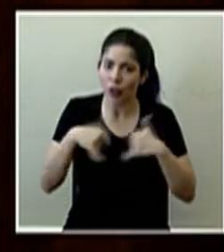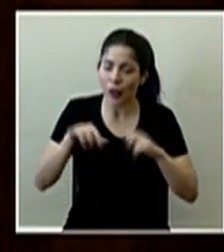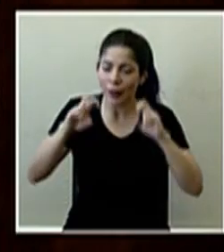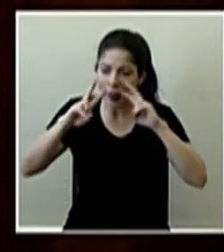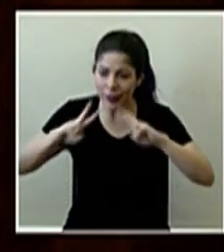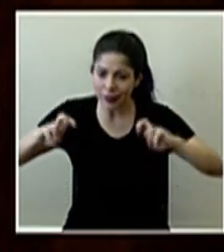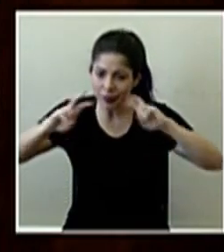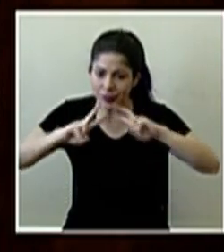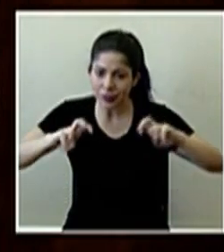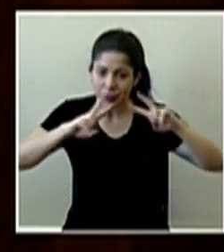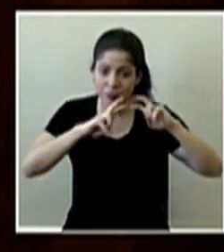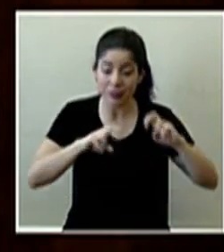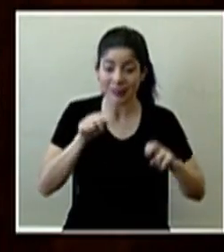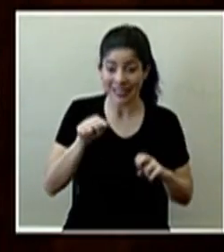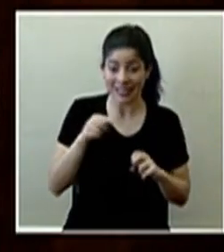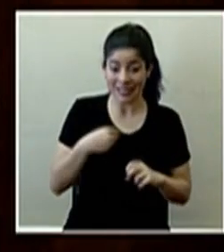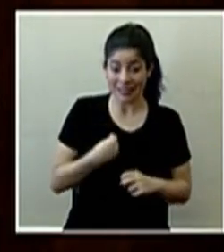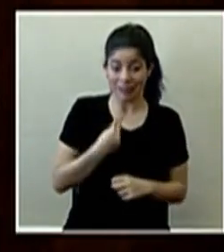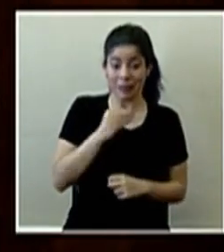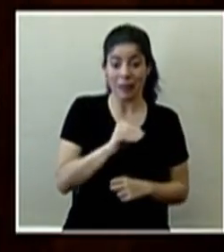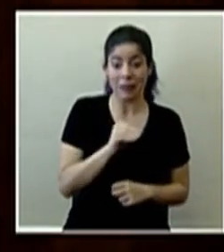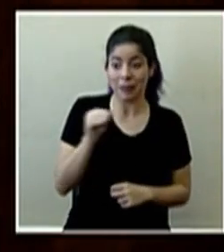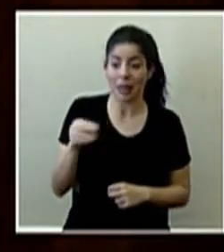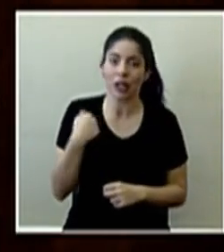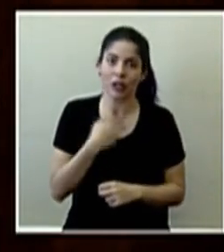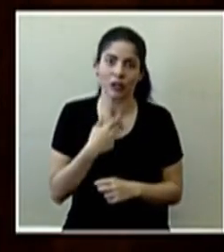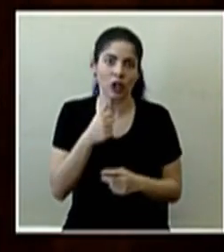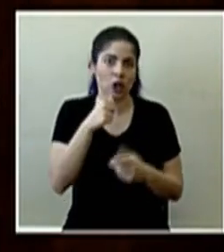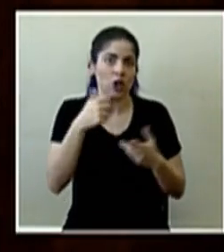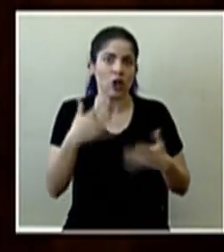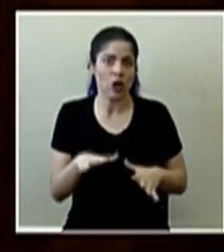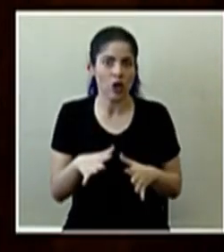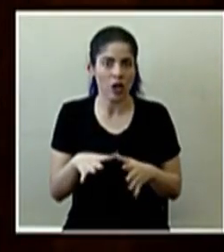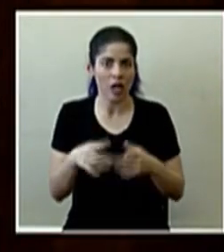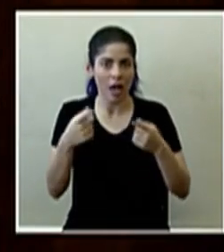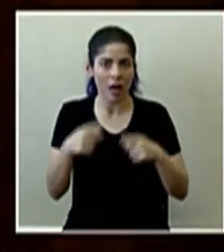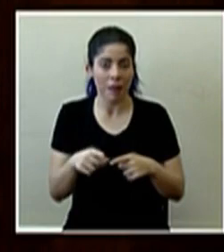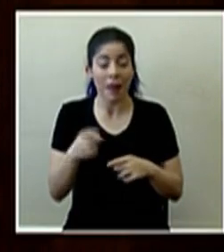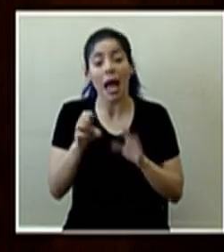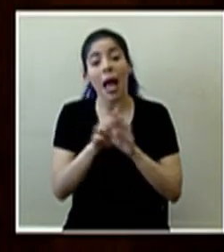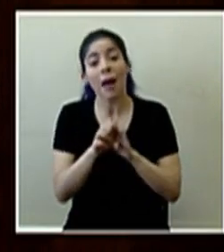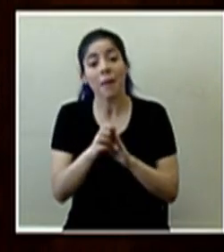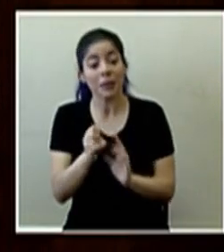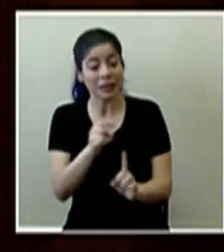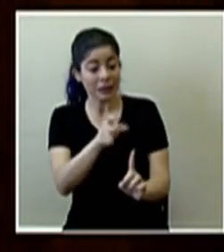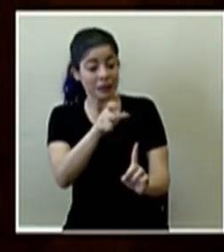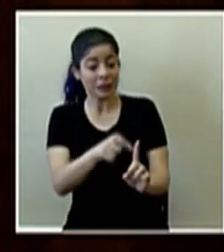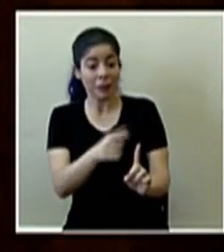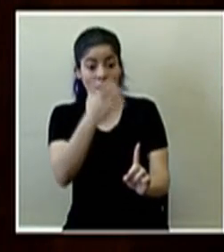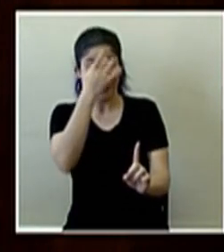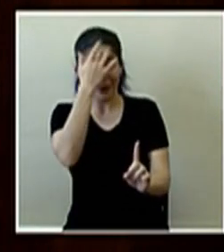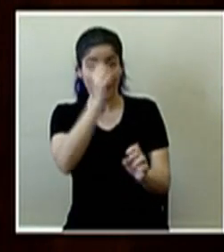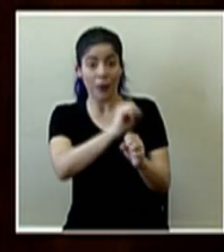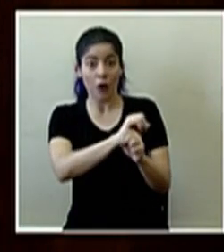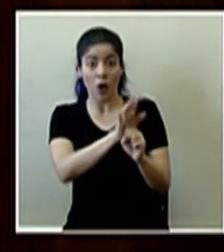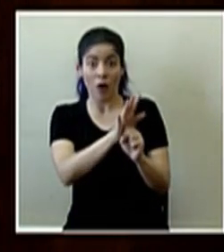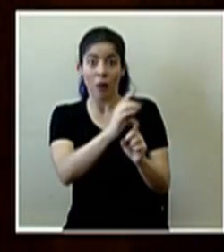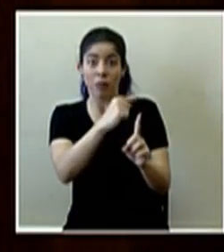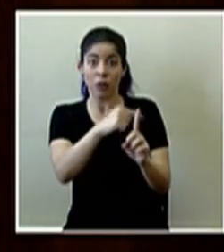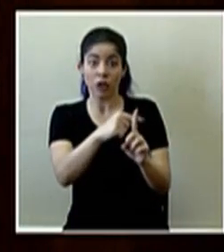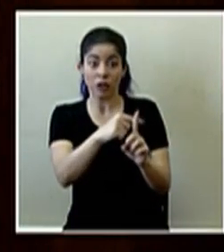de que esos contagios no se den cuando hay un paciente positivo con